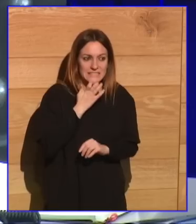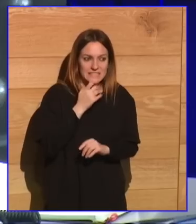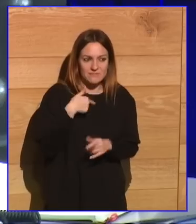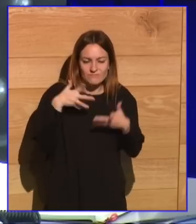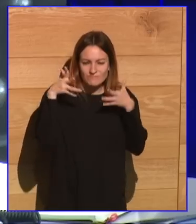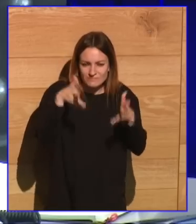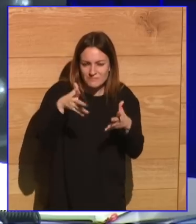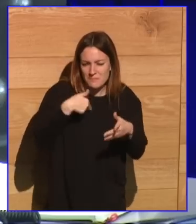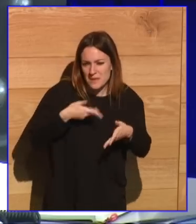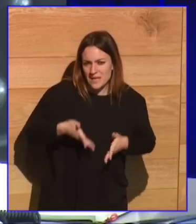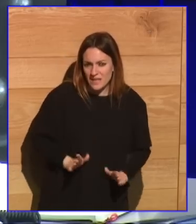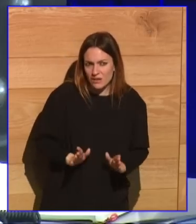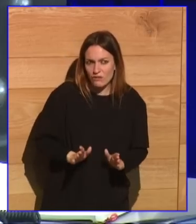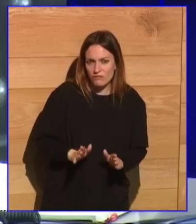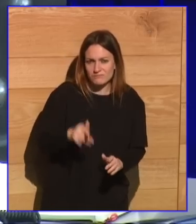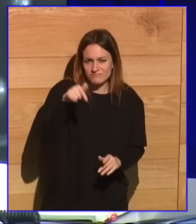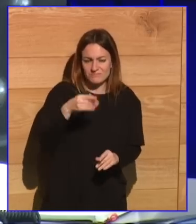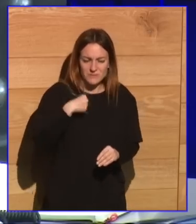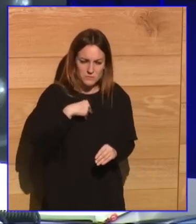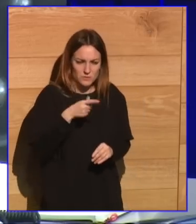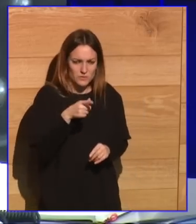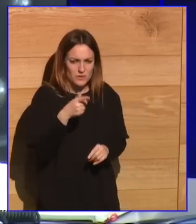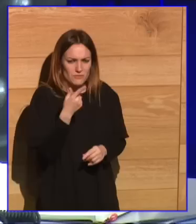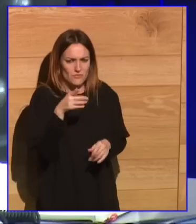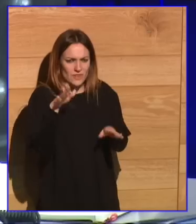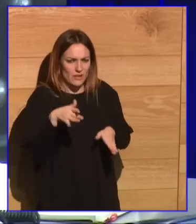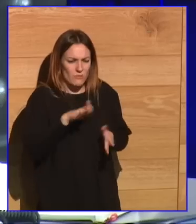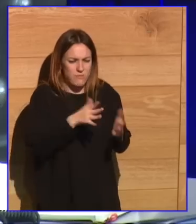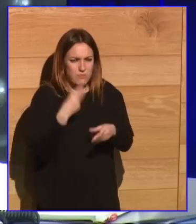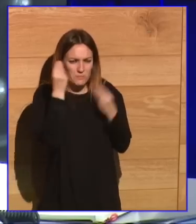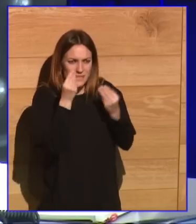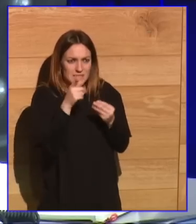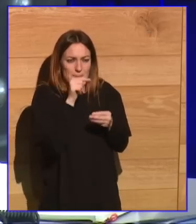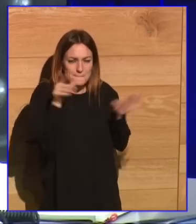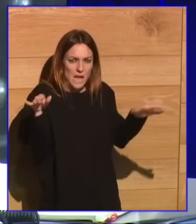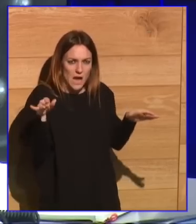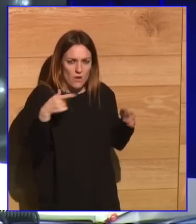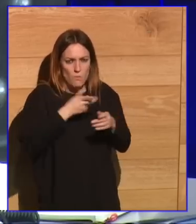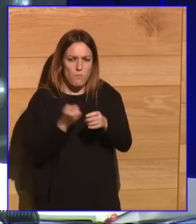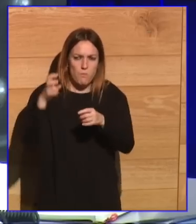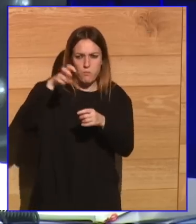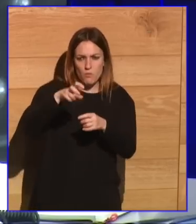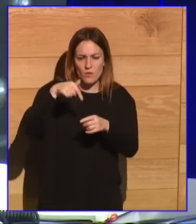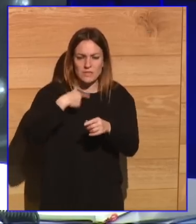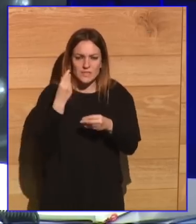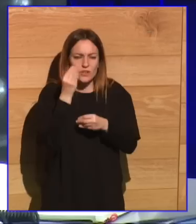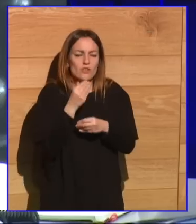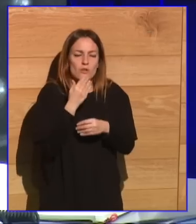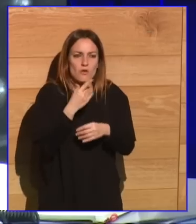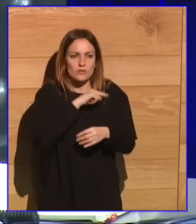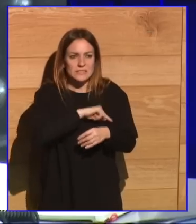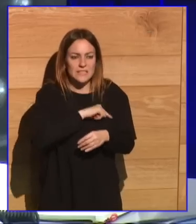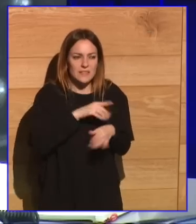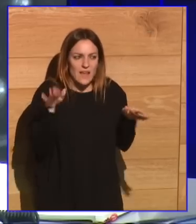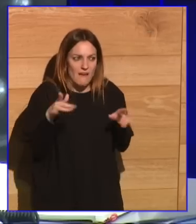recomendaría a mi hijo o a nadie que tuviera un hijo que se creyera pájaro y que se subiera a los sitios sintiéndose mucho más cercano a las